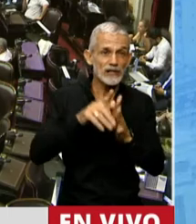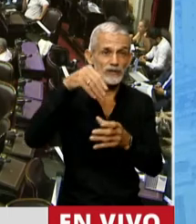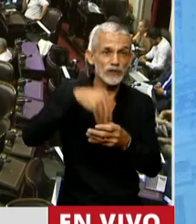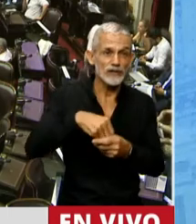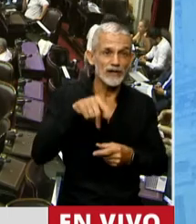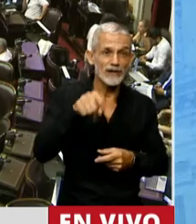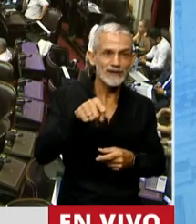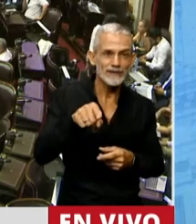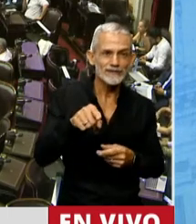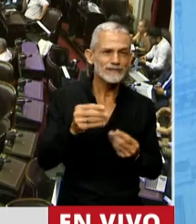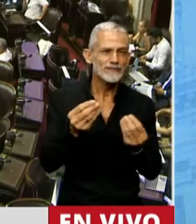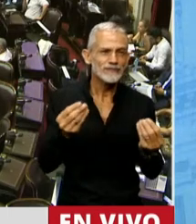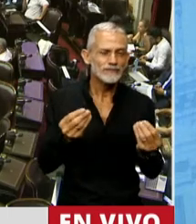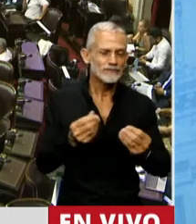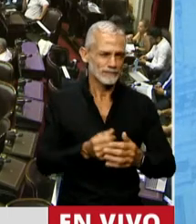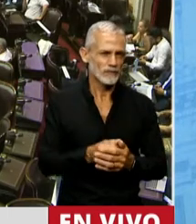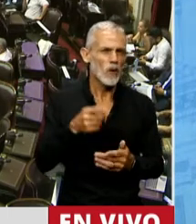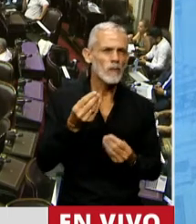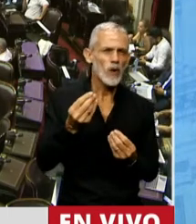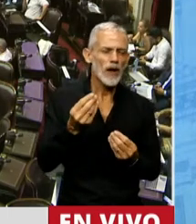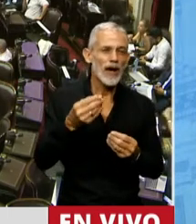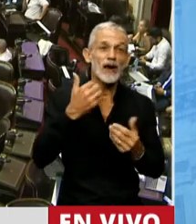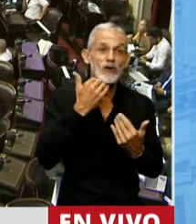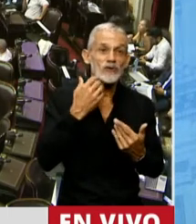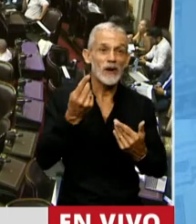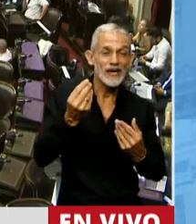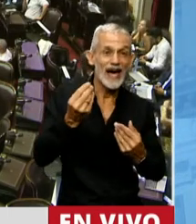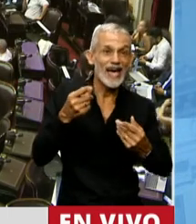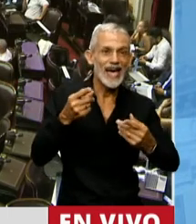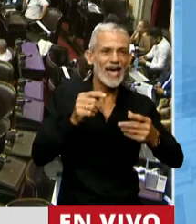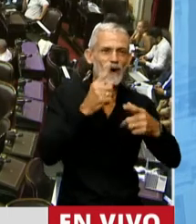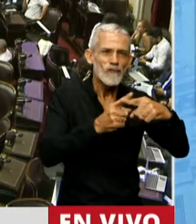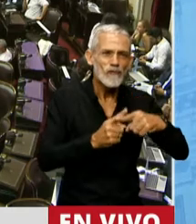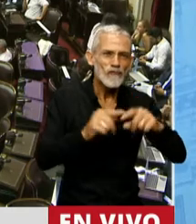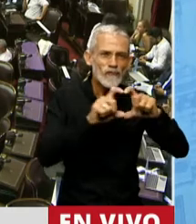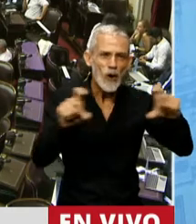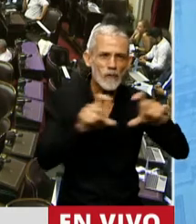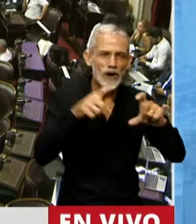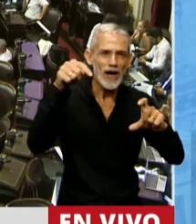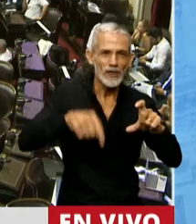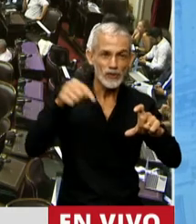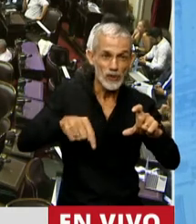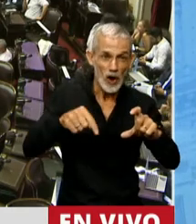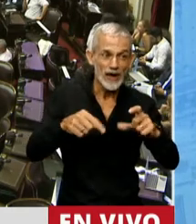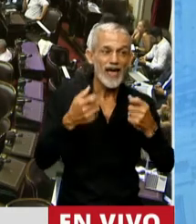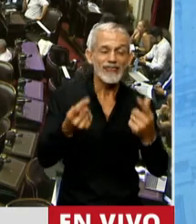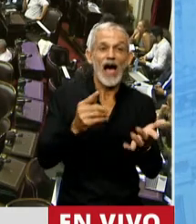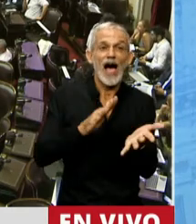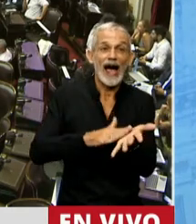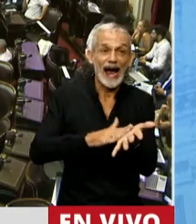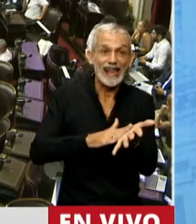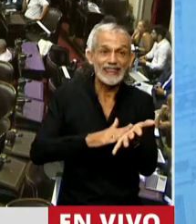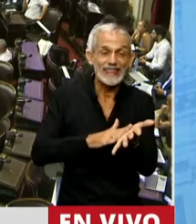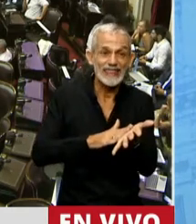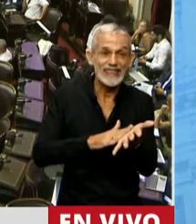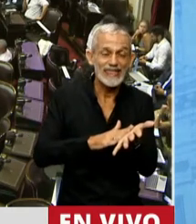Y no es que lo hicieron porque no supieran que la fórmula por sí misma, al igual que hoy, no garantizaba